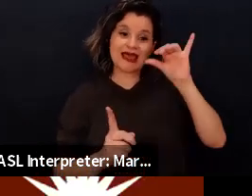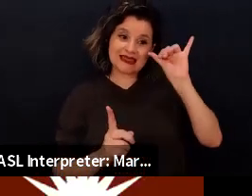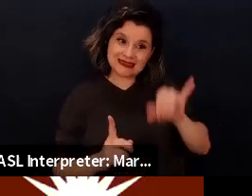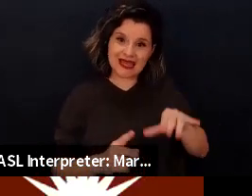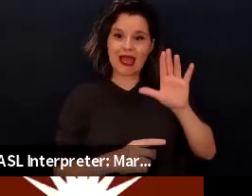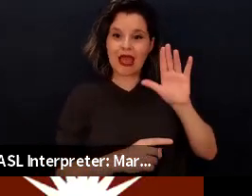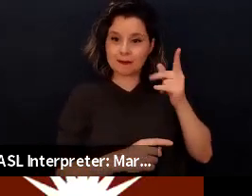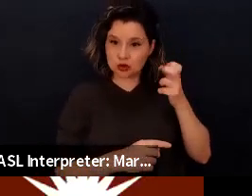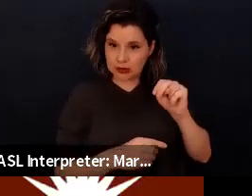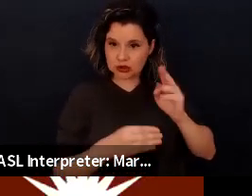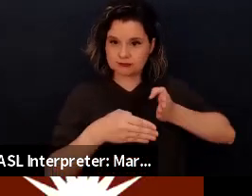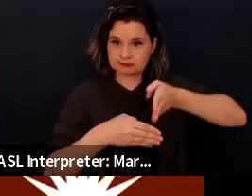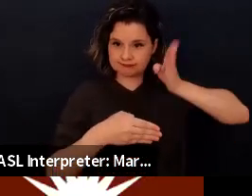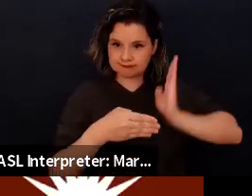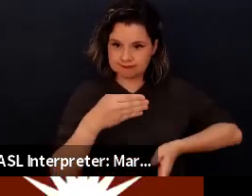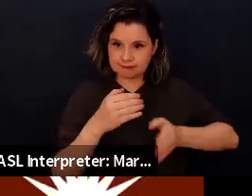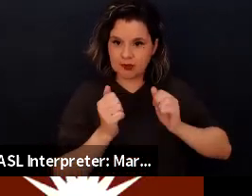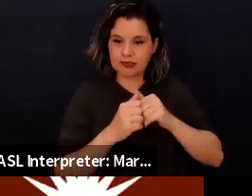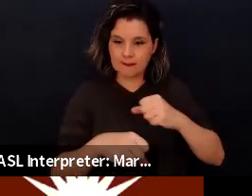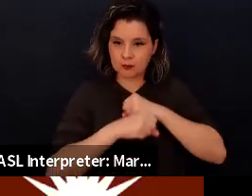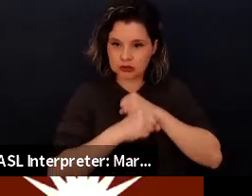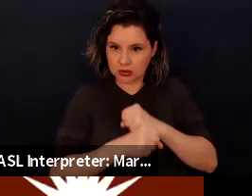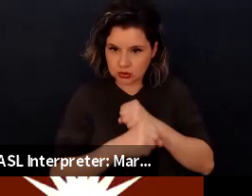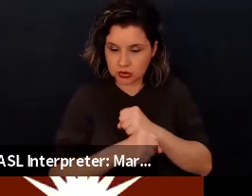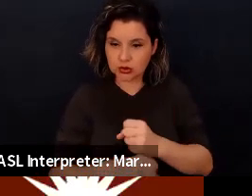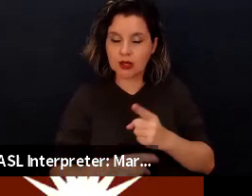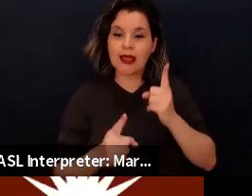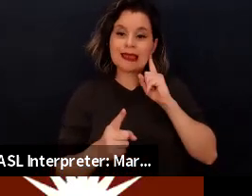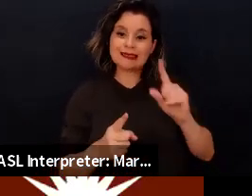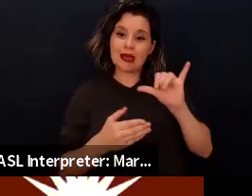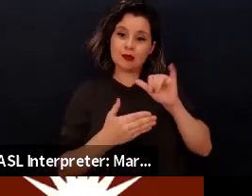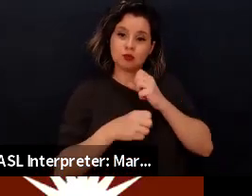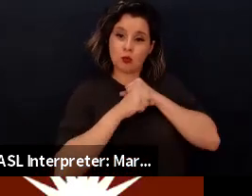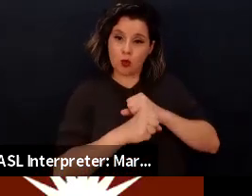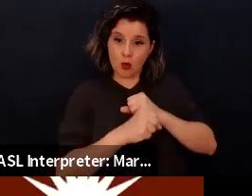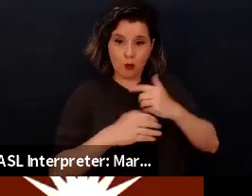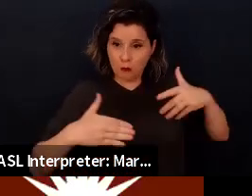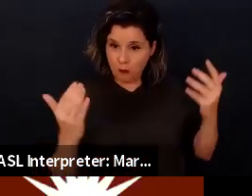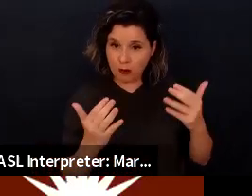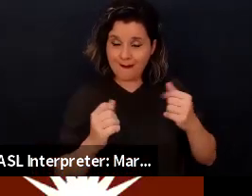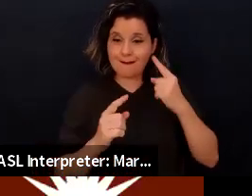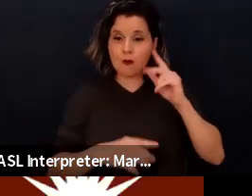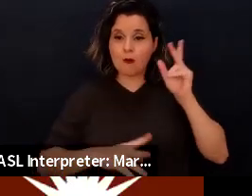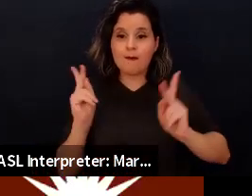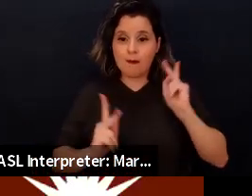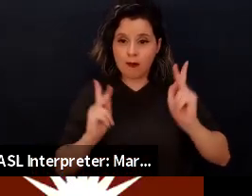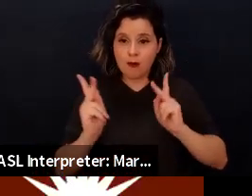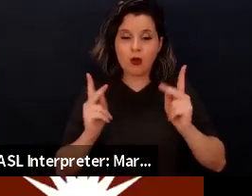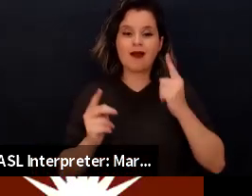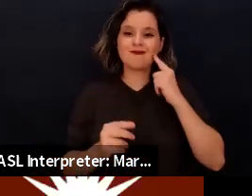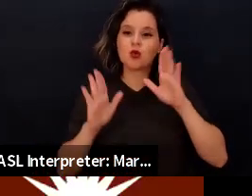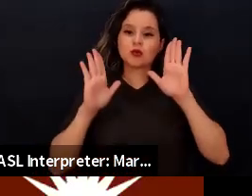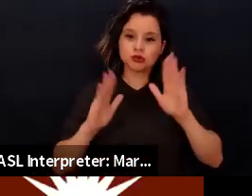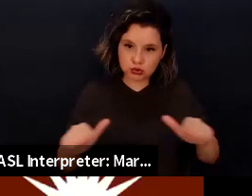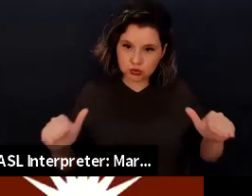le da fin a esta protección, y esta protección básicamente es para las personas o para los